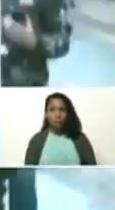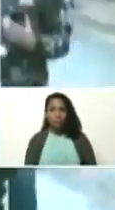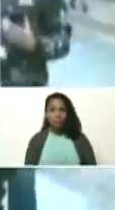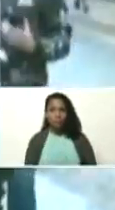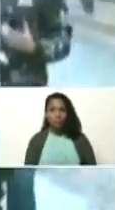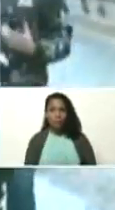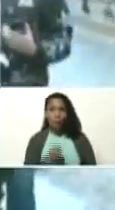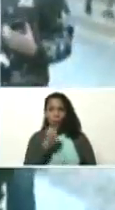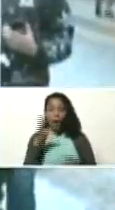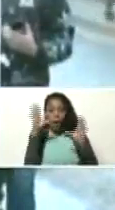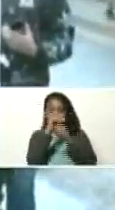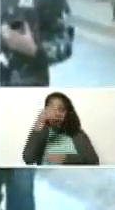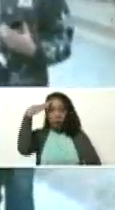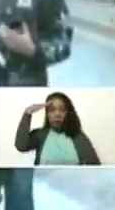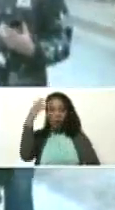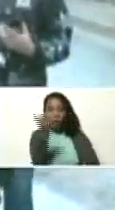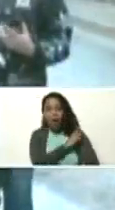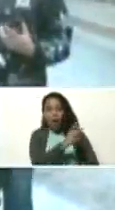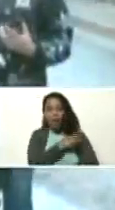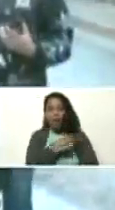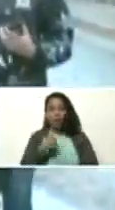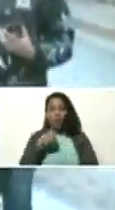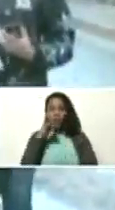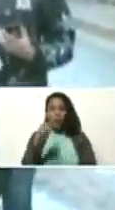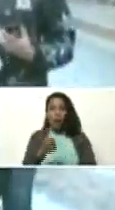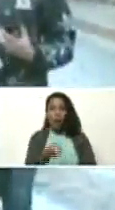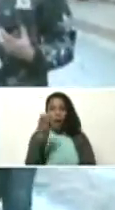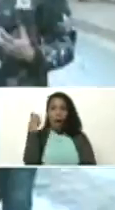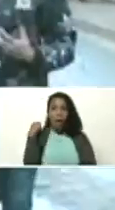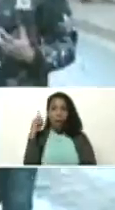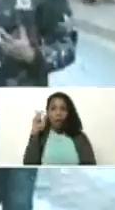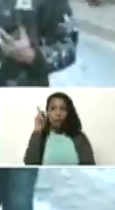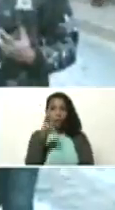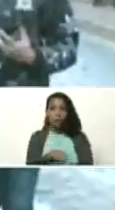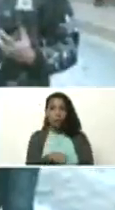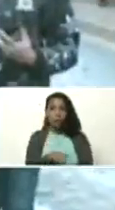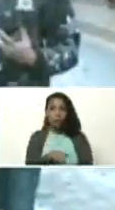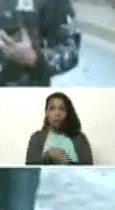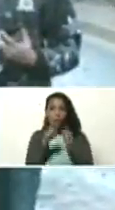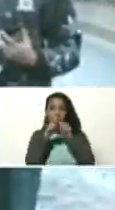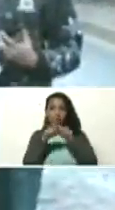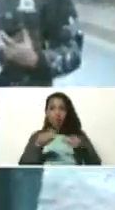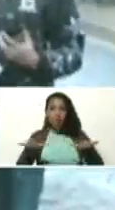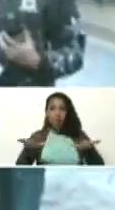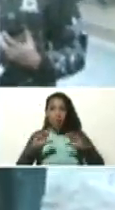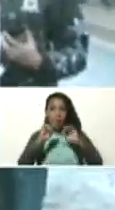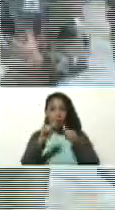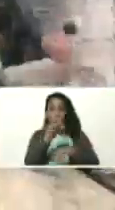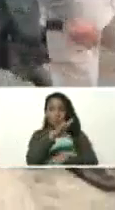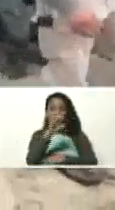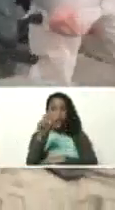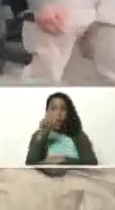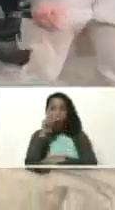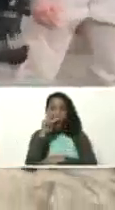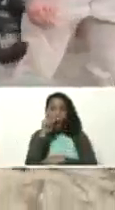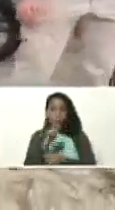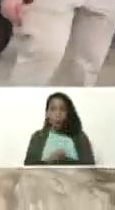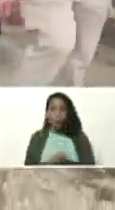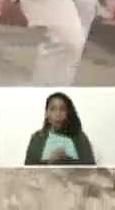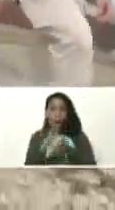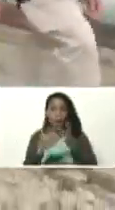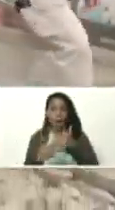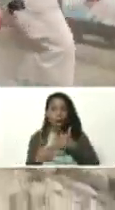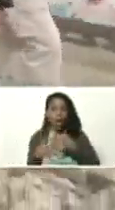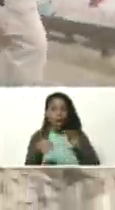Bueno, buenas noches, mi comandante en jefe. Le informo que desde ayer, desde su llegada, se encuentran desplegados. Iniciamos con 300 hombres y a lo largo